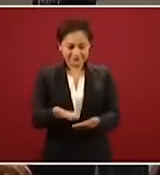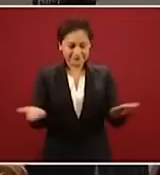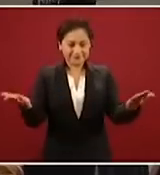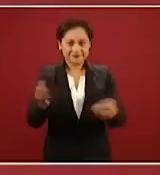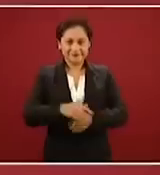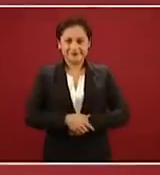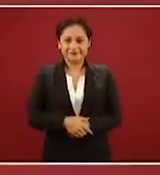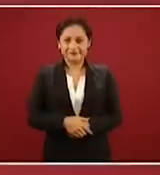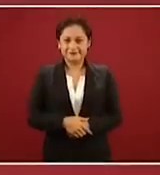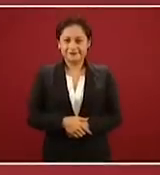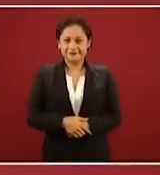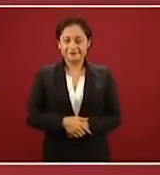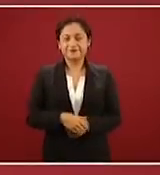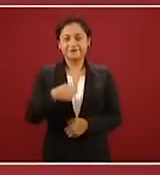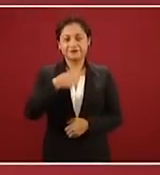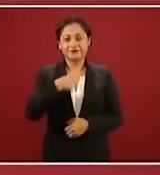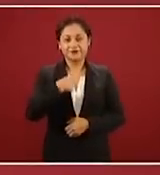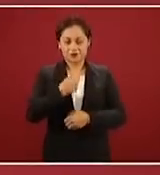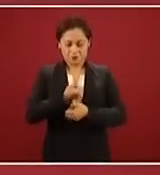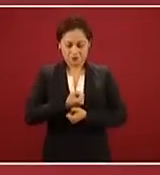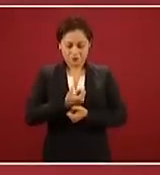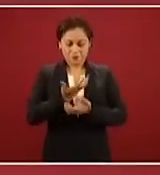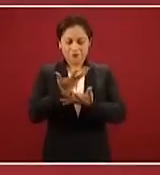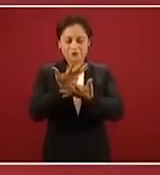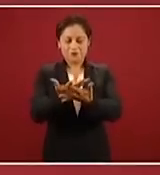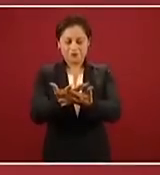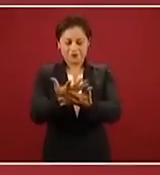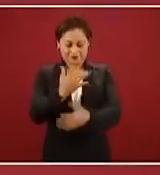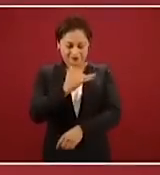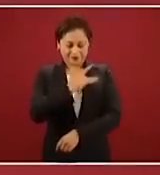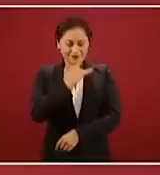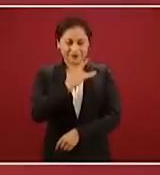de expresar este sentir